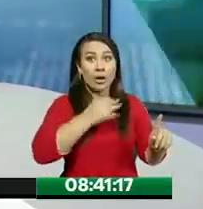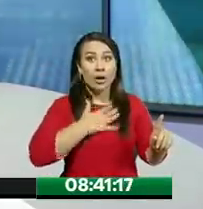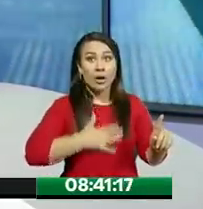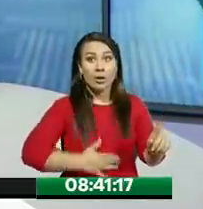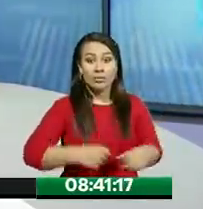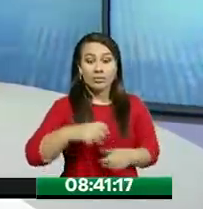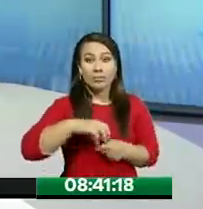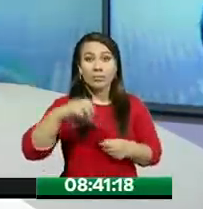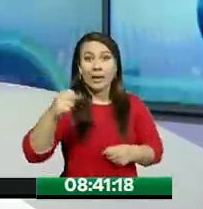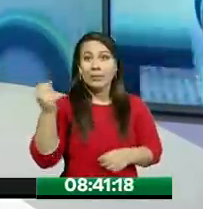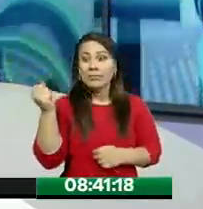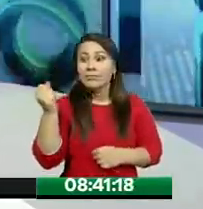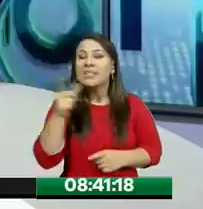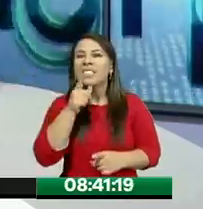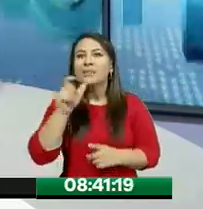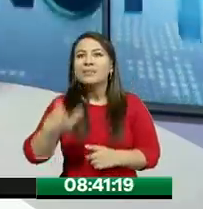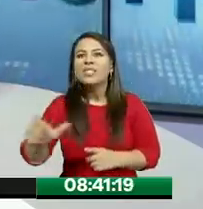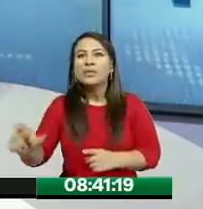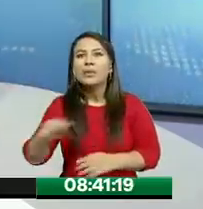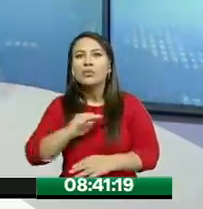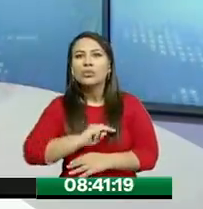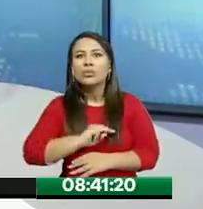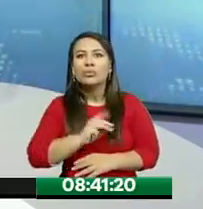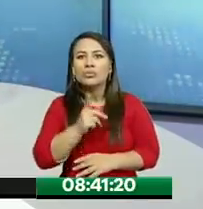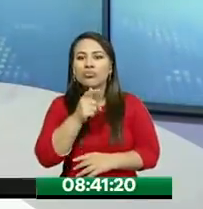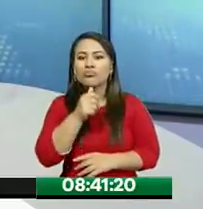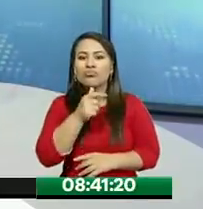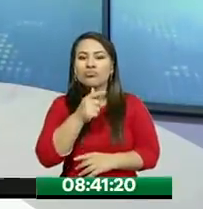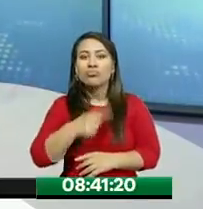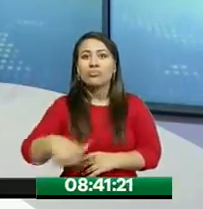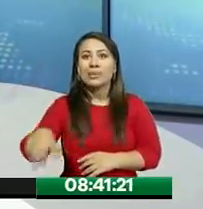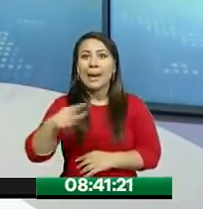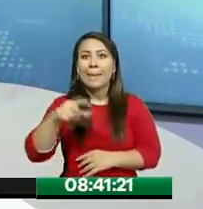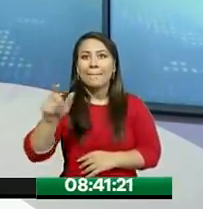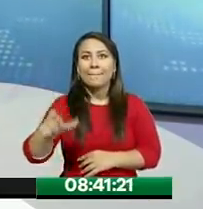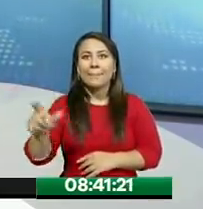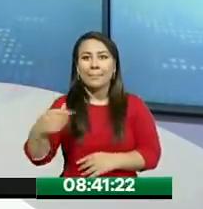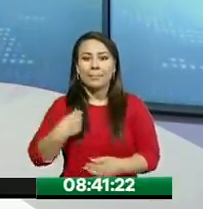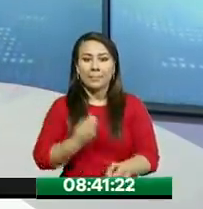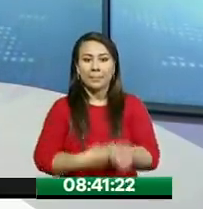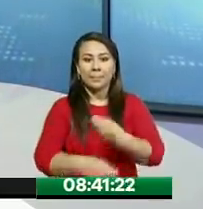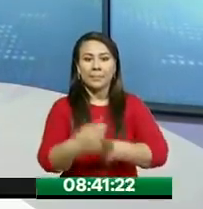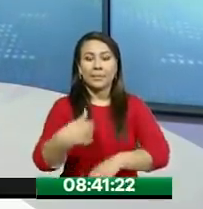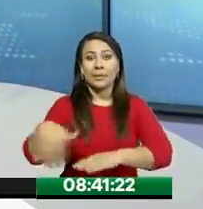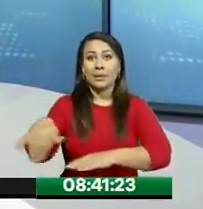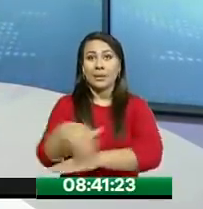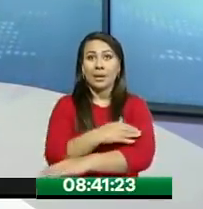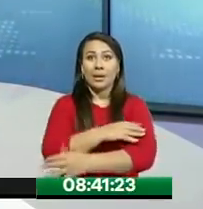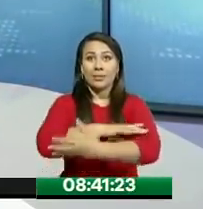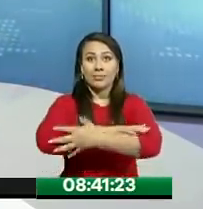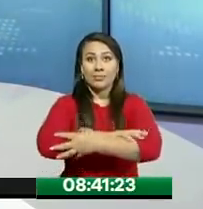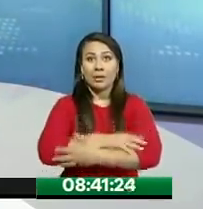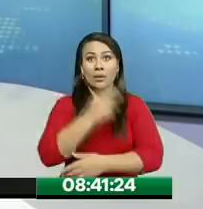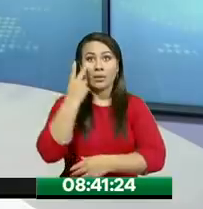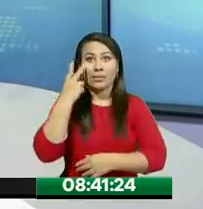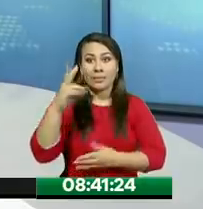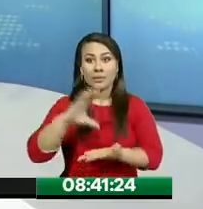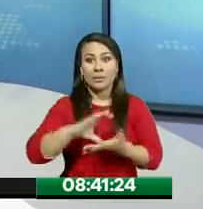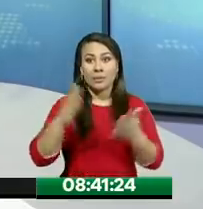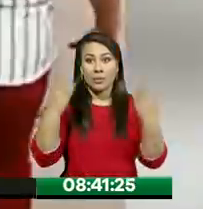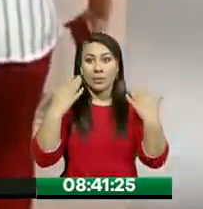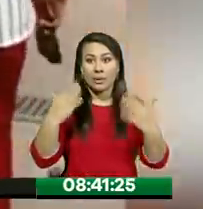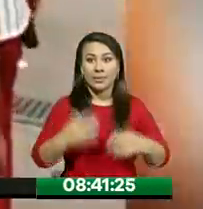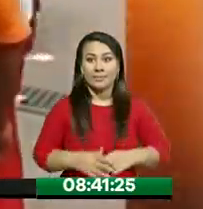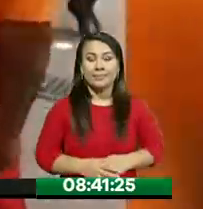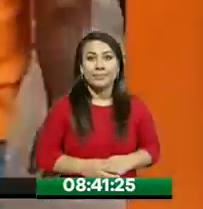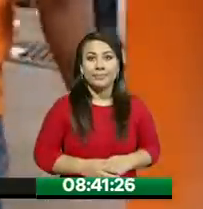identificado, ¿no? Listo, muchas gracias. Vamos a ver si conversamos. Buenos días. ¿Usted es representante de la cooperativa? Sí. Bueno, ¿cuántas unidades ustedes están pasando en este momento por el censo? Nosotros